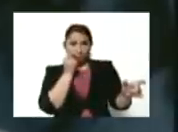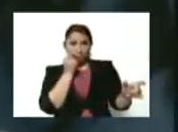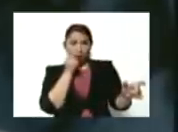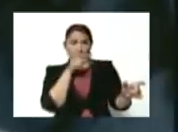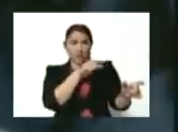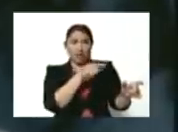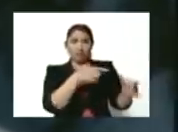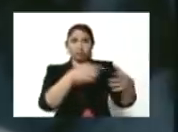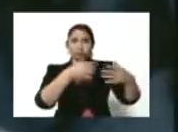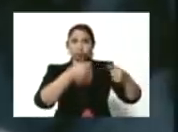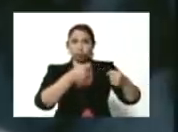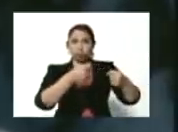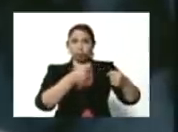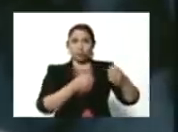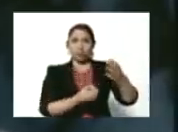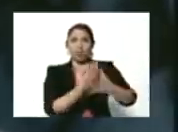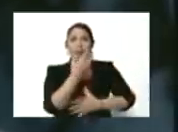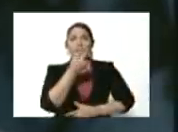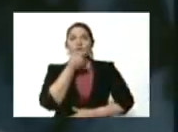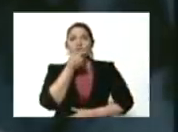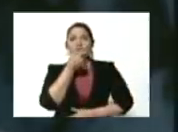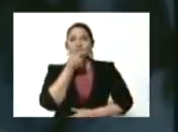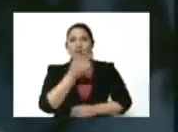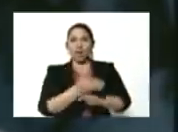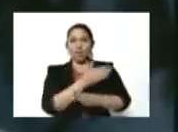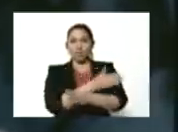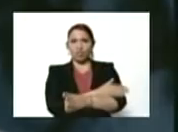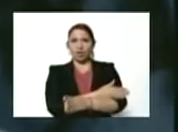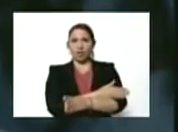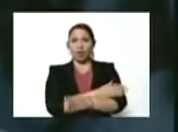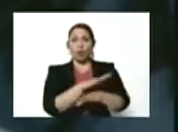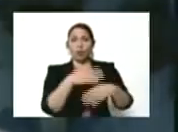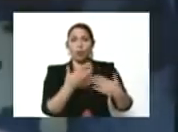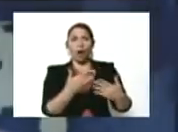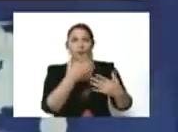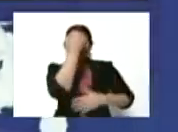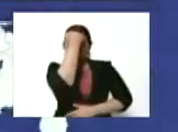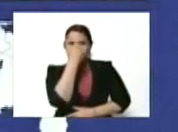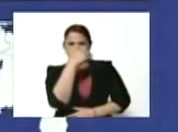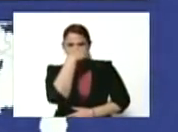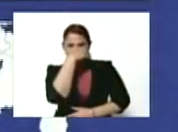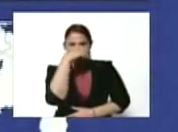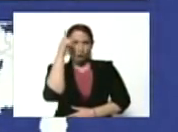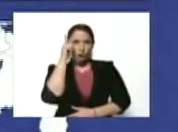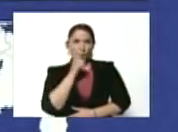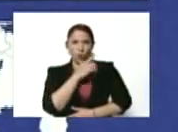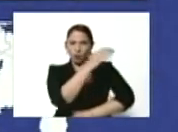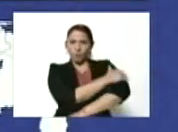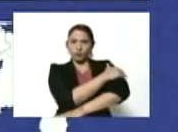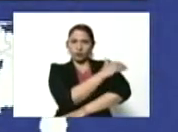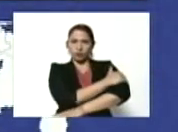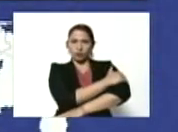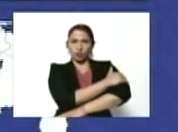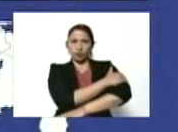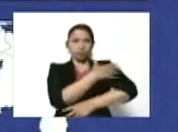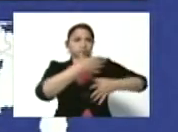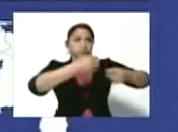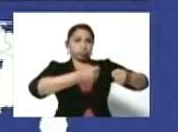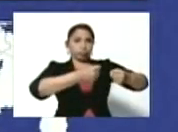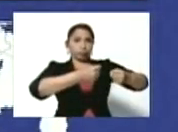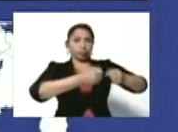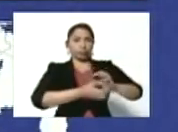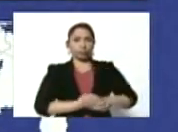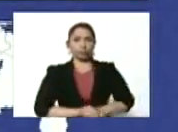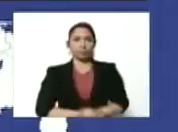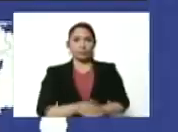de Ramo Verde en el momento en que el terrorista Leopoldo López estaba cumpliendo condena por los